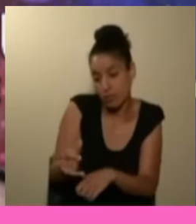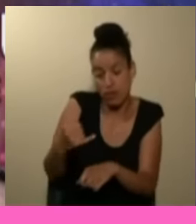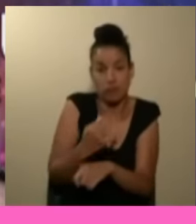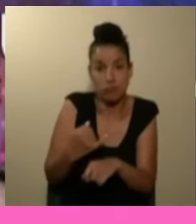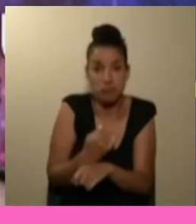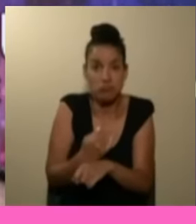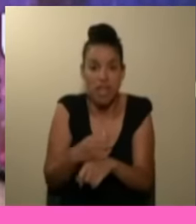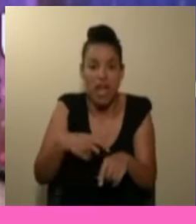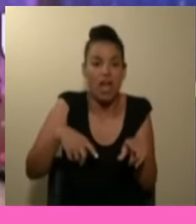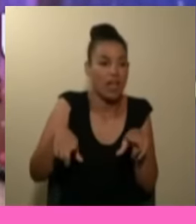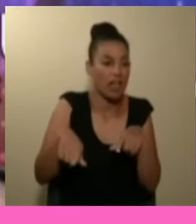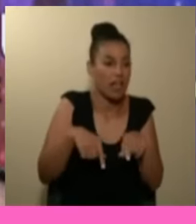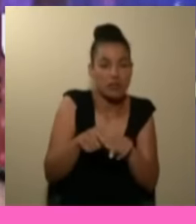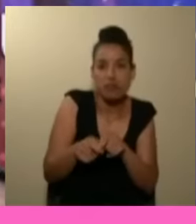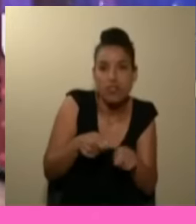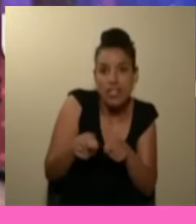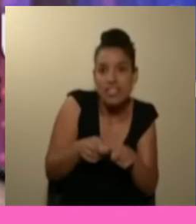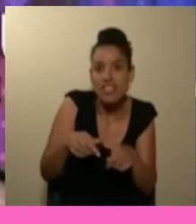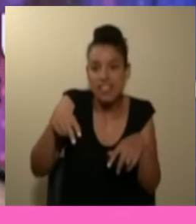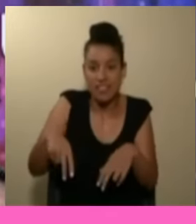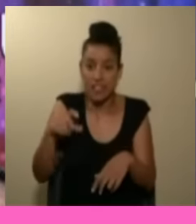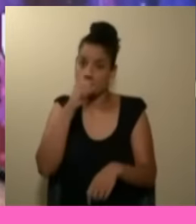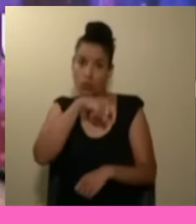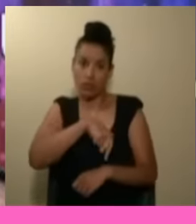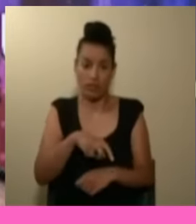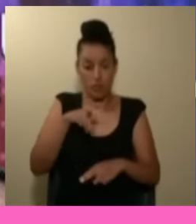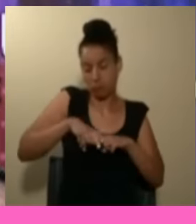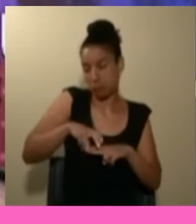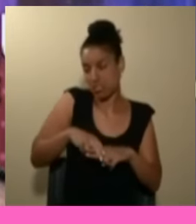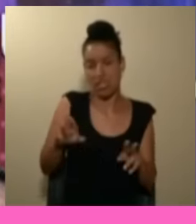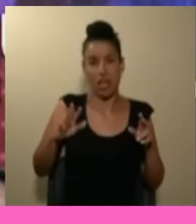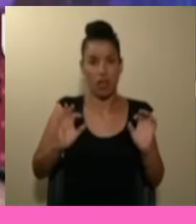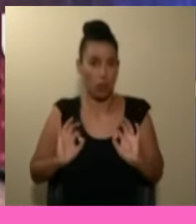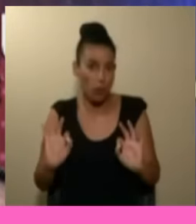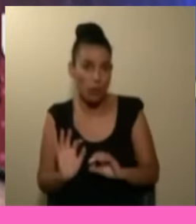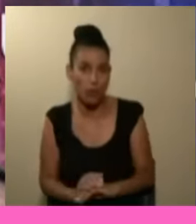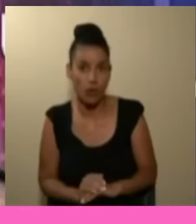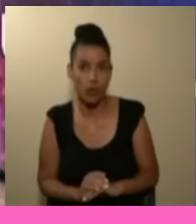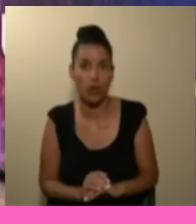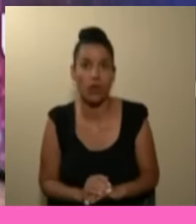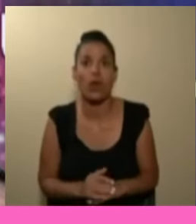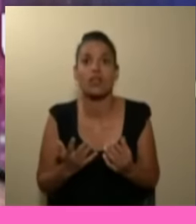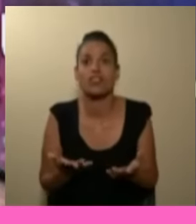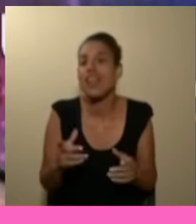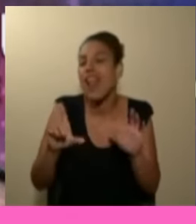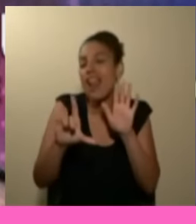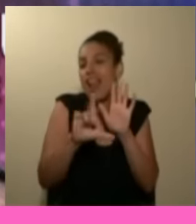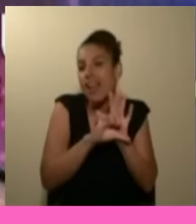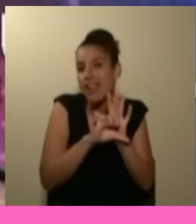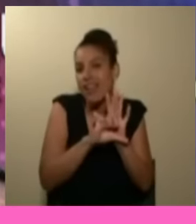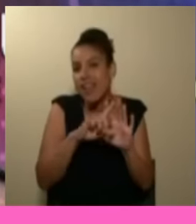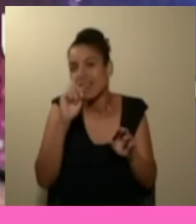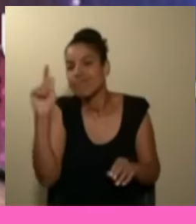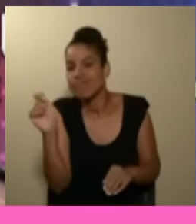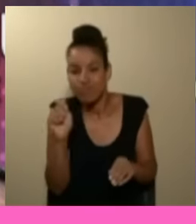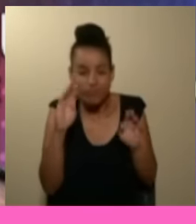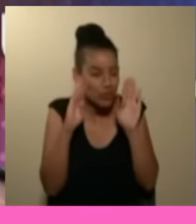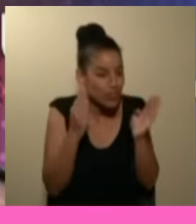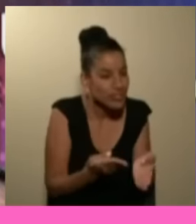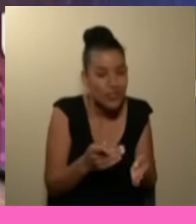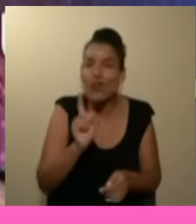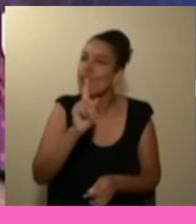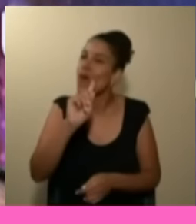espíritu mismo de la colonización wilsonista que uno tiene en mente. La LUC no es lo que se le prometió a la